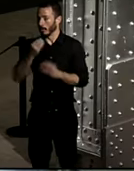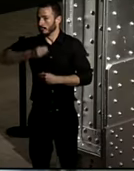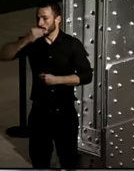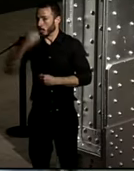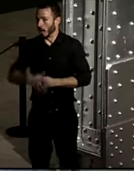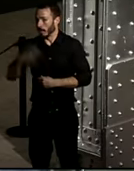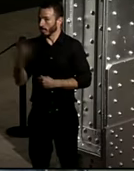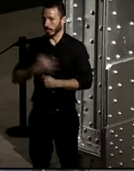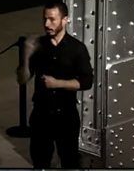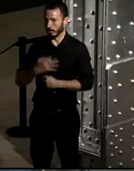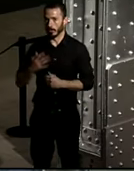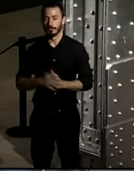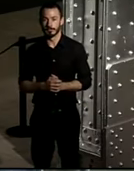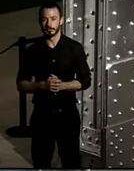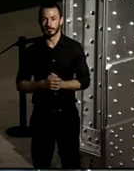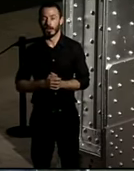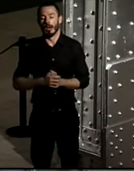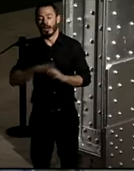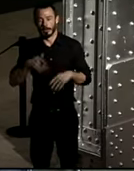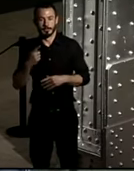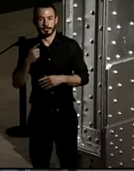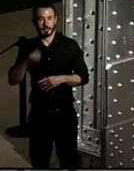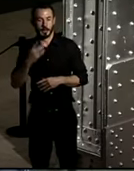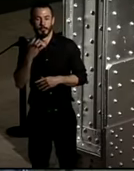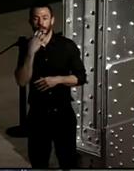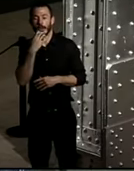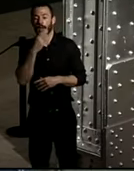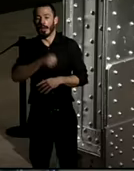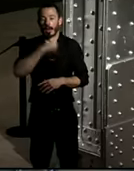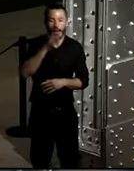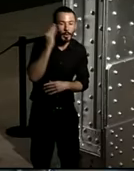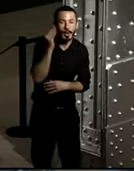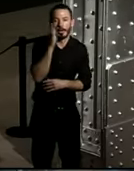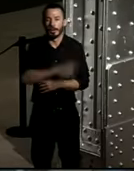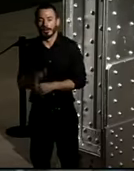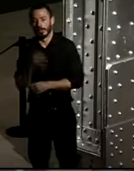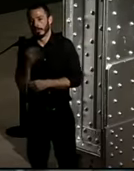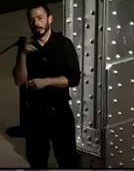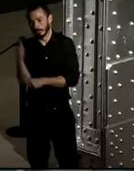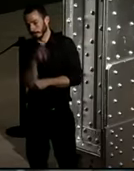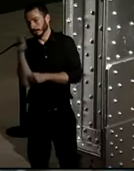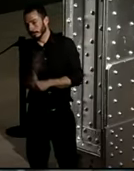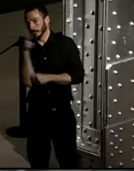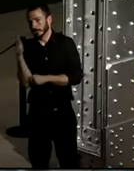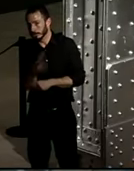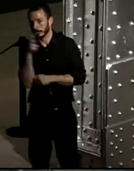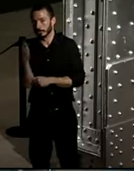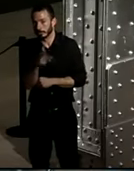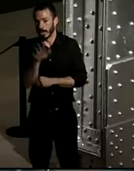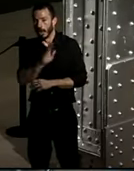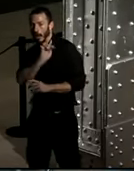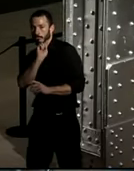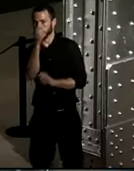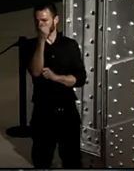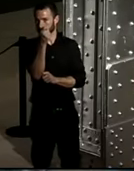54 horas de montaje, también es verdad, o sea, de material también es verdad, porque a mi abuela y a los niños tenía que tirar mucho para llegar a lo que quería conseguir.